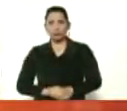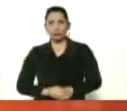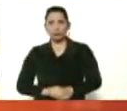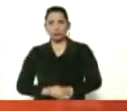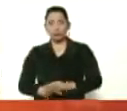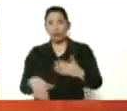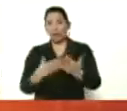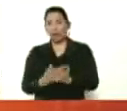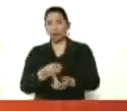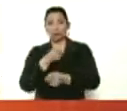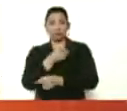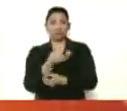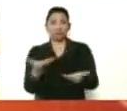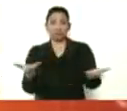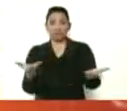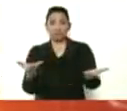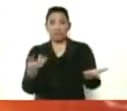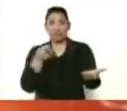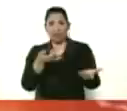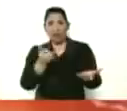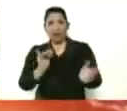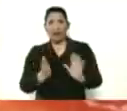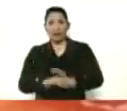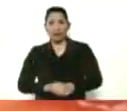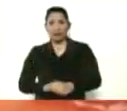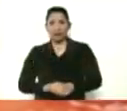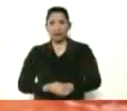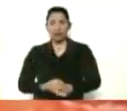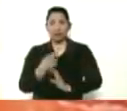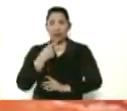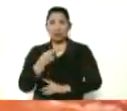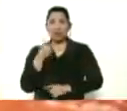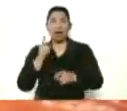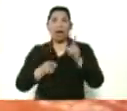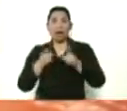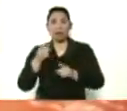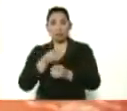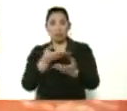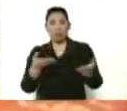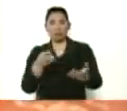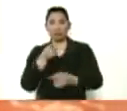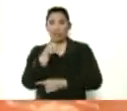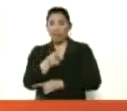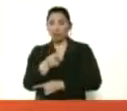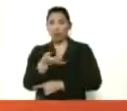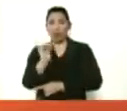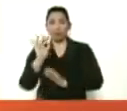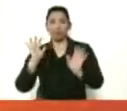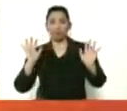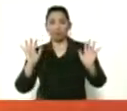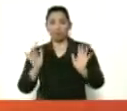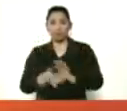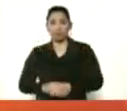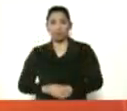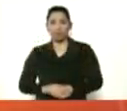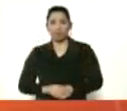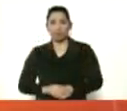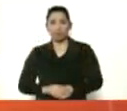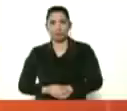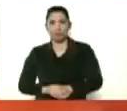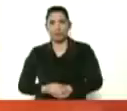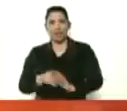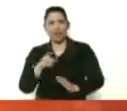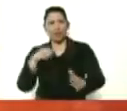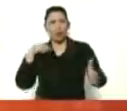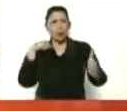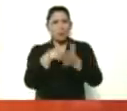Hasta ahí llegaron, pues. Eso es lo que hay, diría alguien por allí. Eso es lo que hay. Un sector